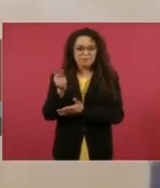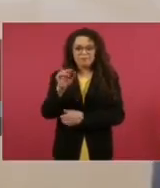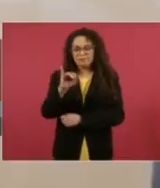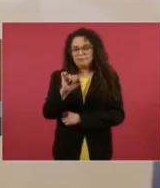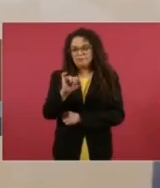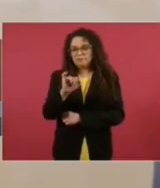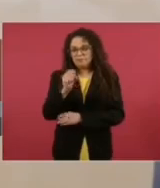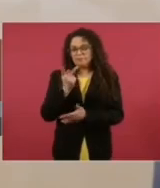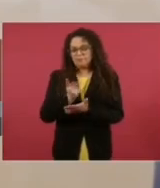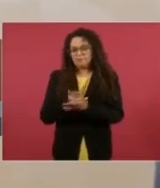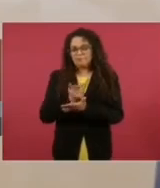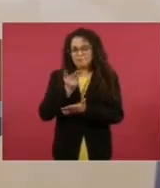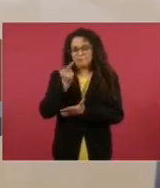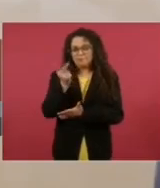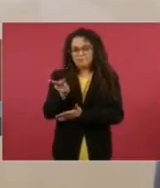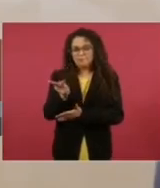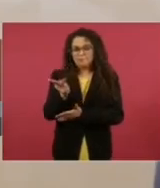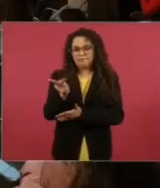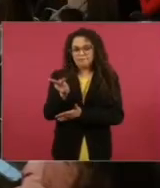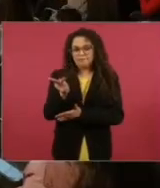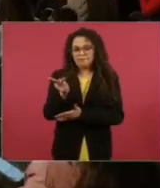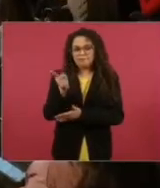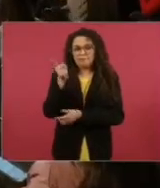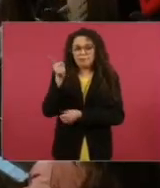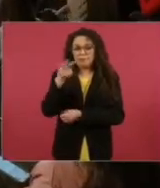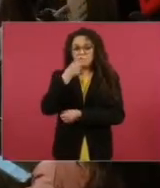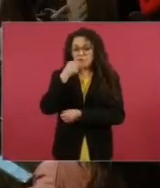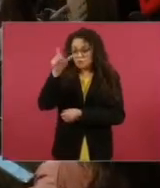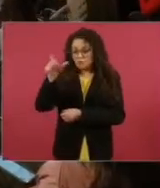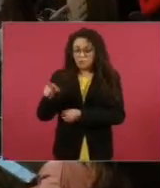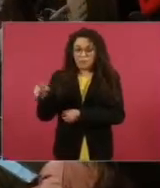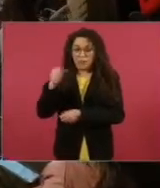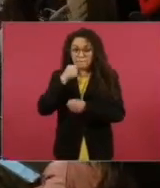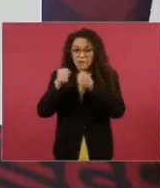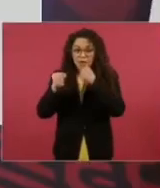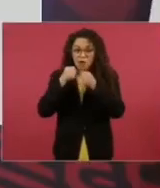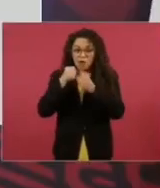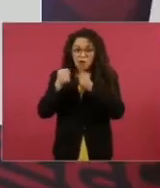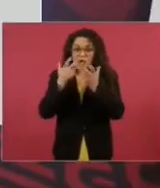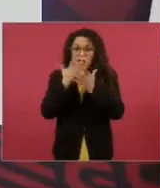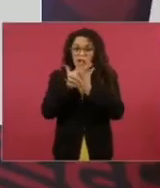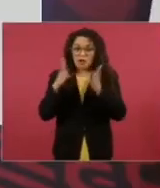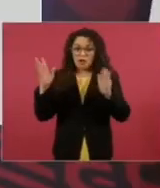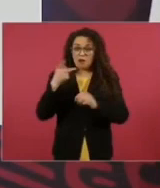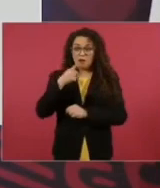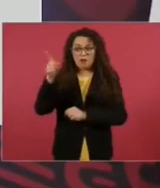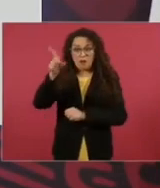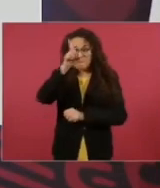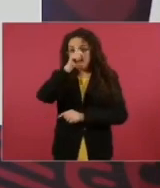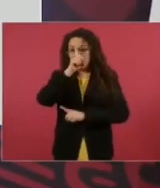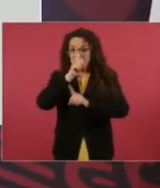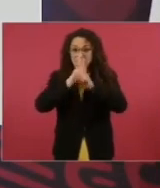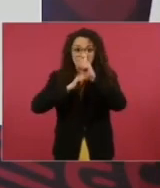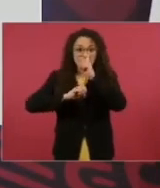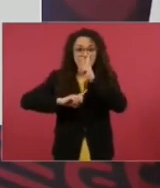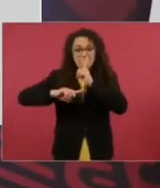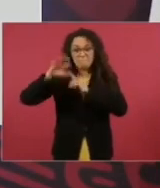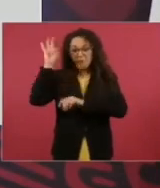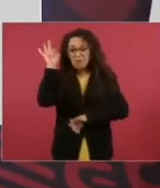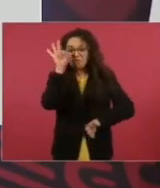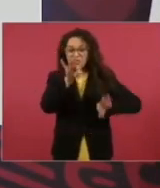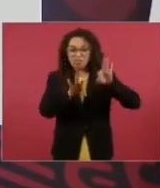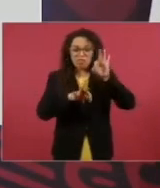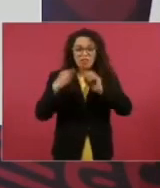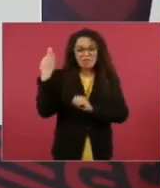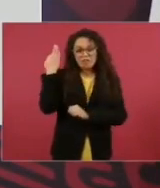esa estrategia de utilizar lo que han venido utilizando, que López Obrador es un peligro para México, señores, eso ya no sirve. También recordemos